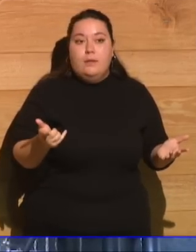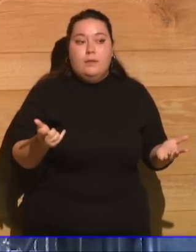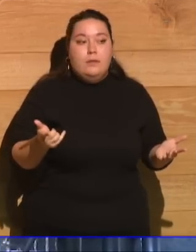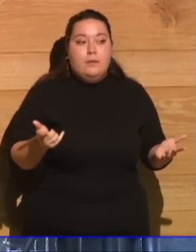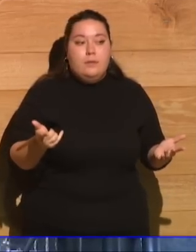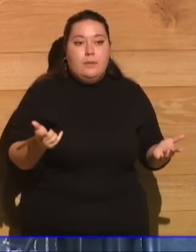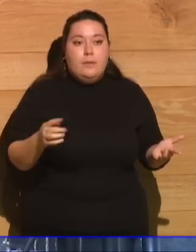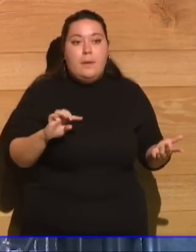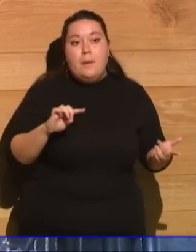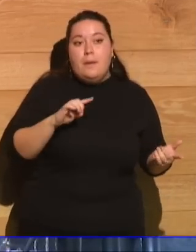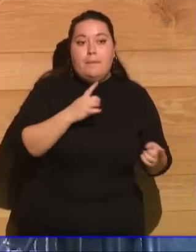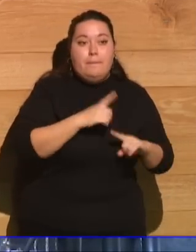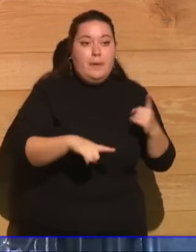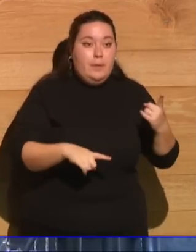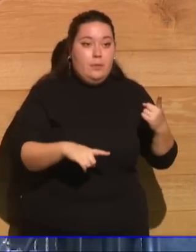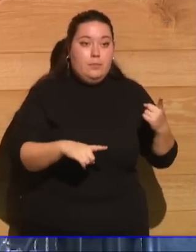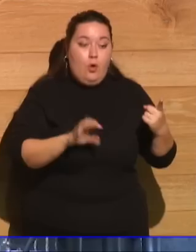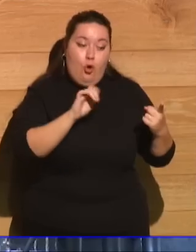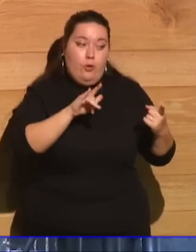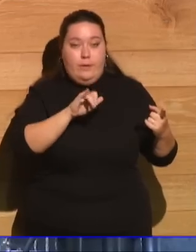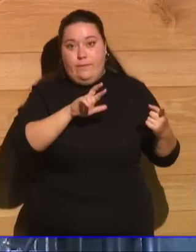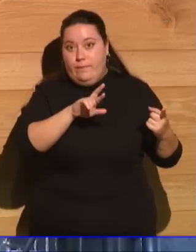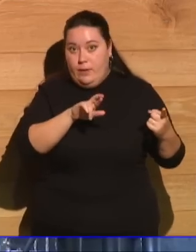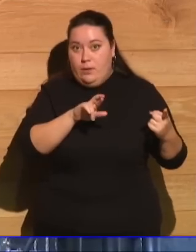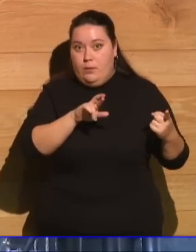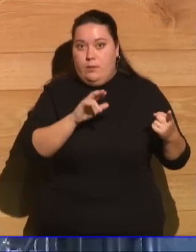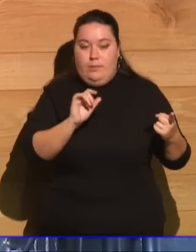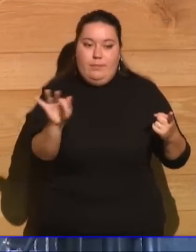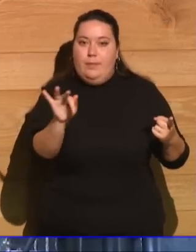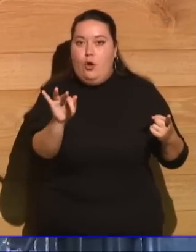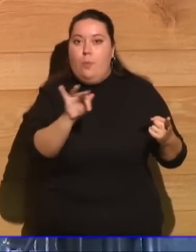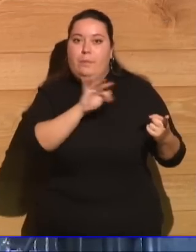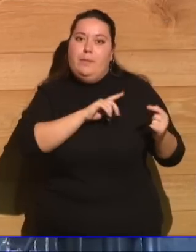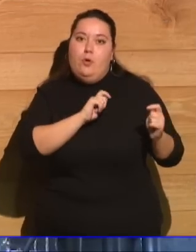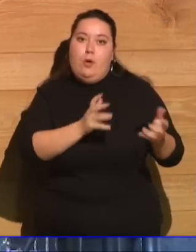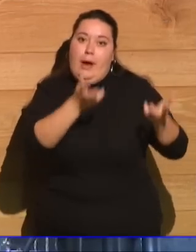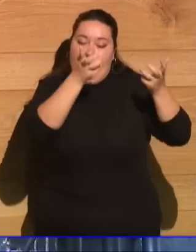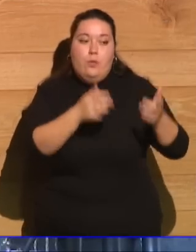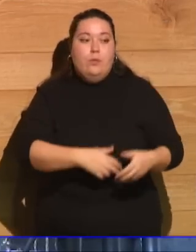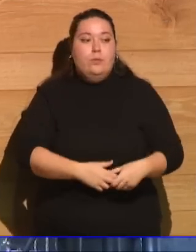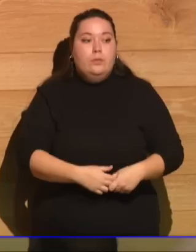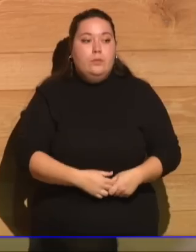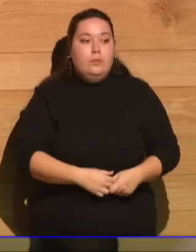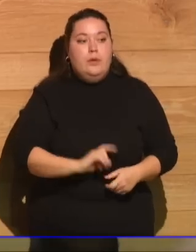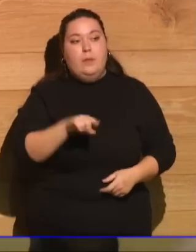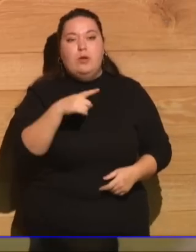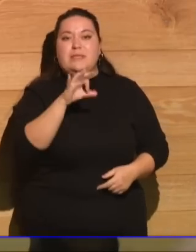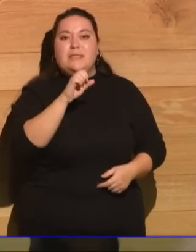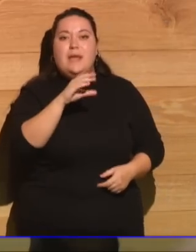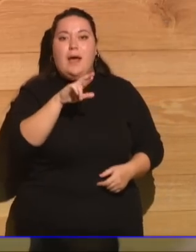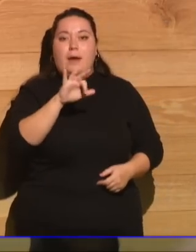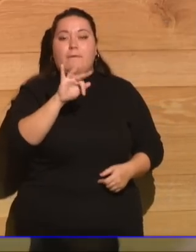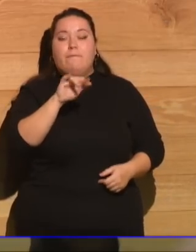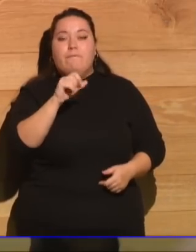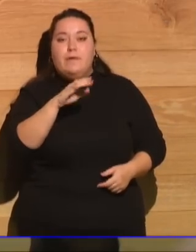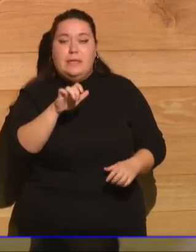que primero inició la carrera de Oliver Stone para empezar porque le dieron el Oscar por ese guión y para continuar. Haría Scarface, yo creo que muy, muy cerca